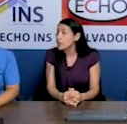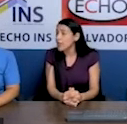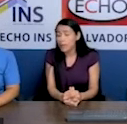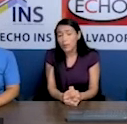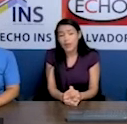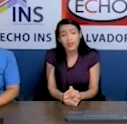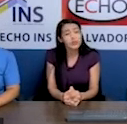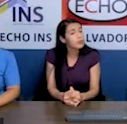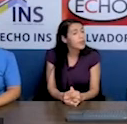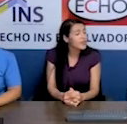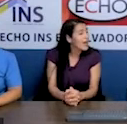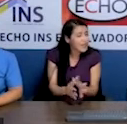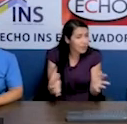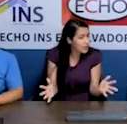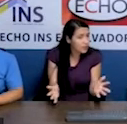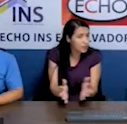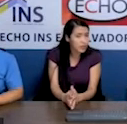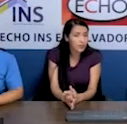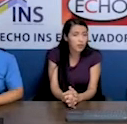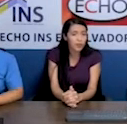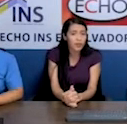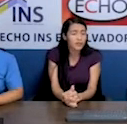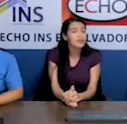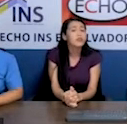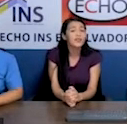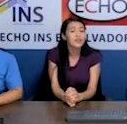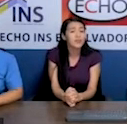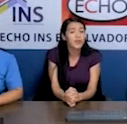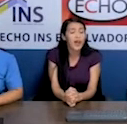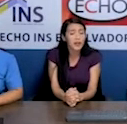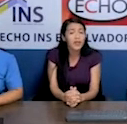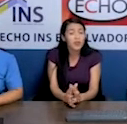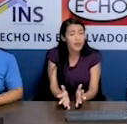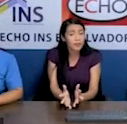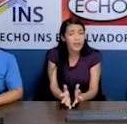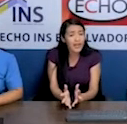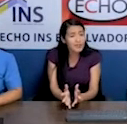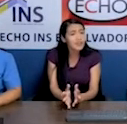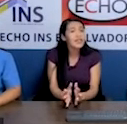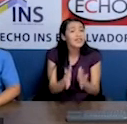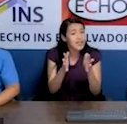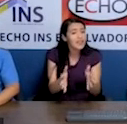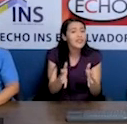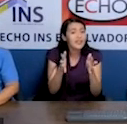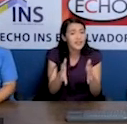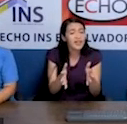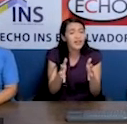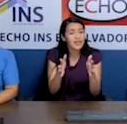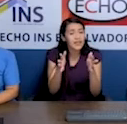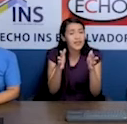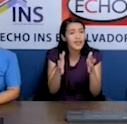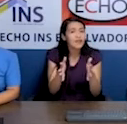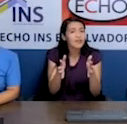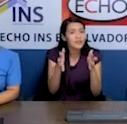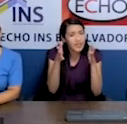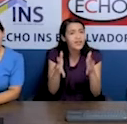la quimioterapia para aquellos tumores altamente sensibles como el carcinoma testicular, los germinales, tienen que